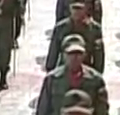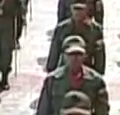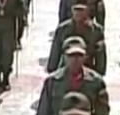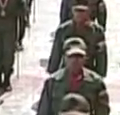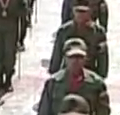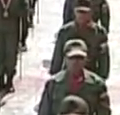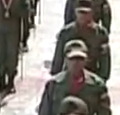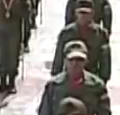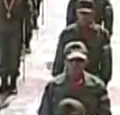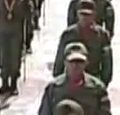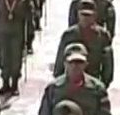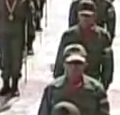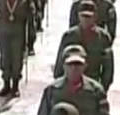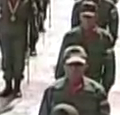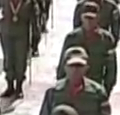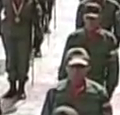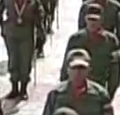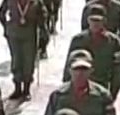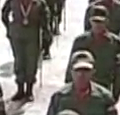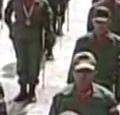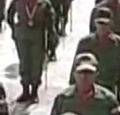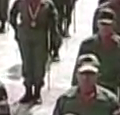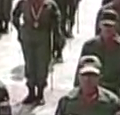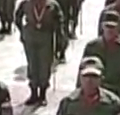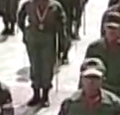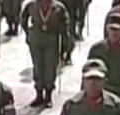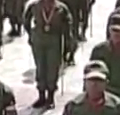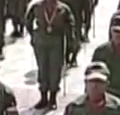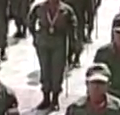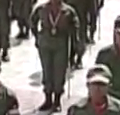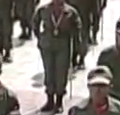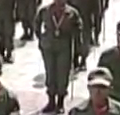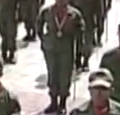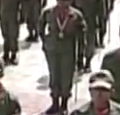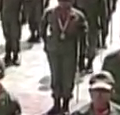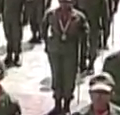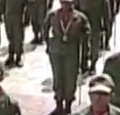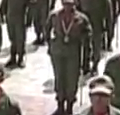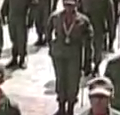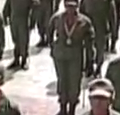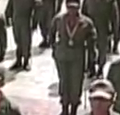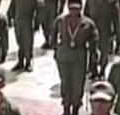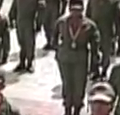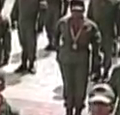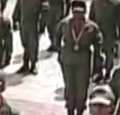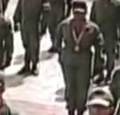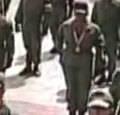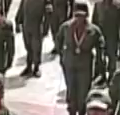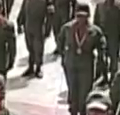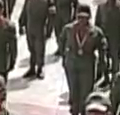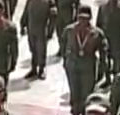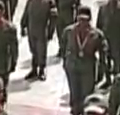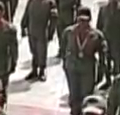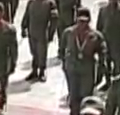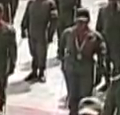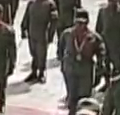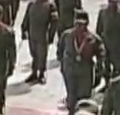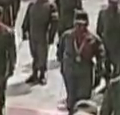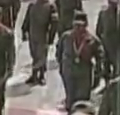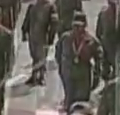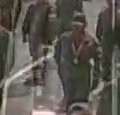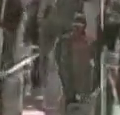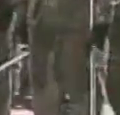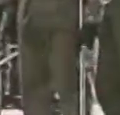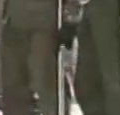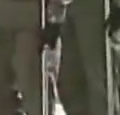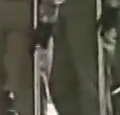no somos. Somos patria libre, la Fuerza Armada Nacional Bolivariana de Bolívar, de Chávez. Orgulloso estoy de este cuerpo